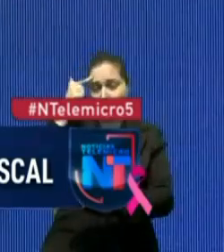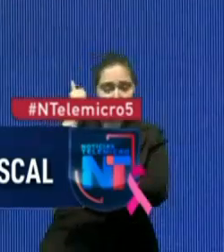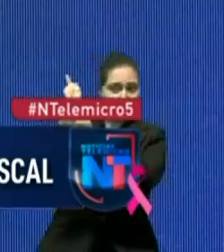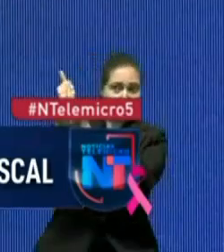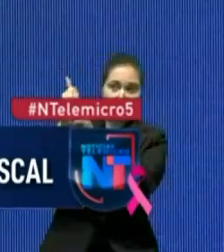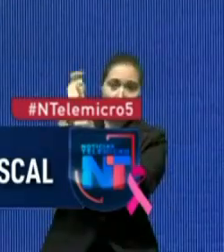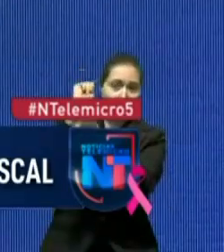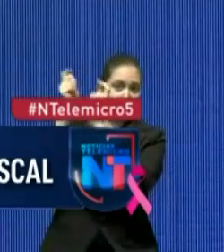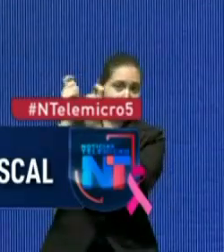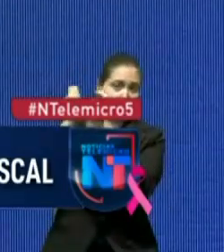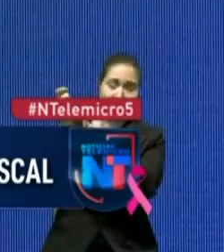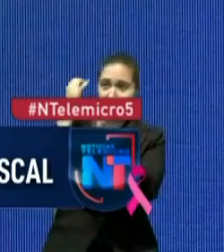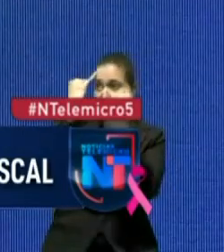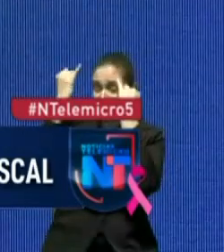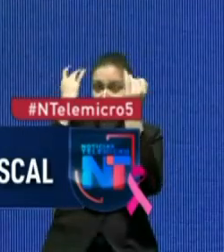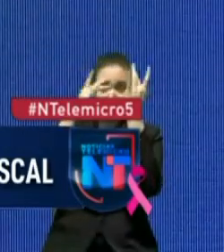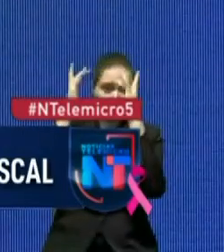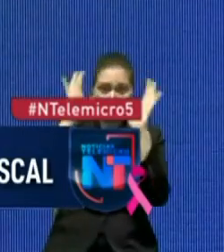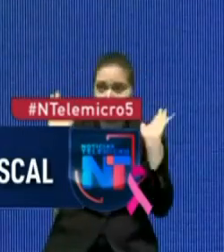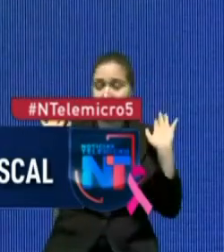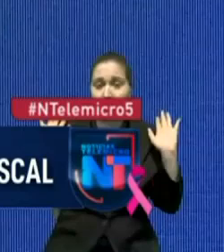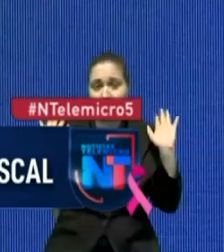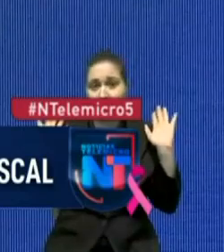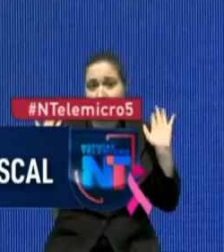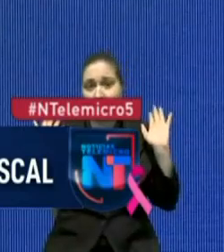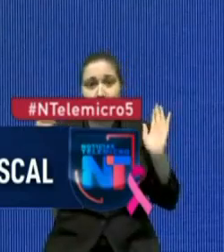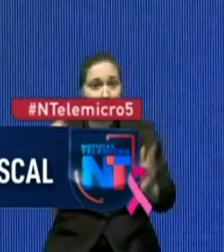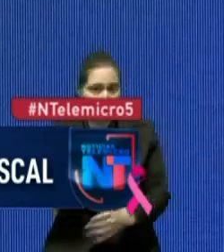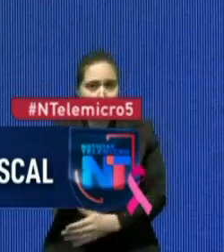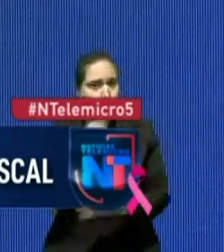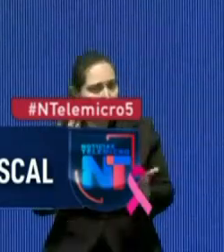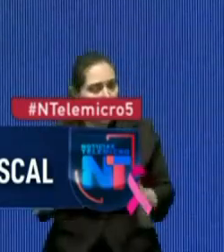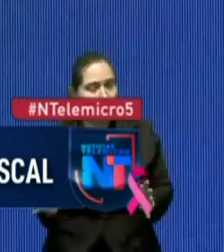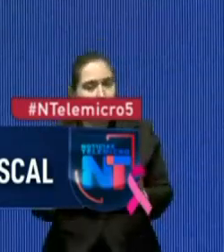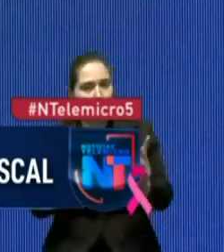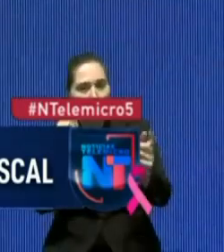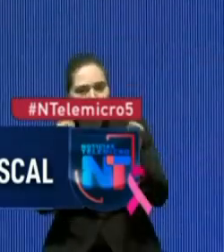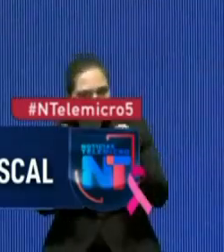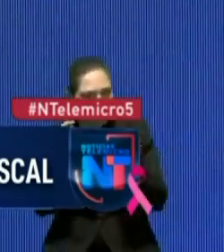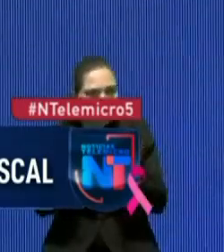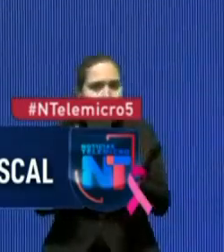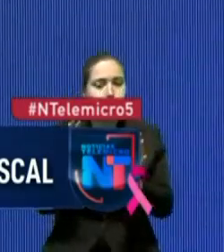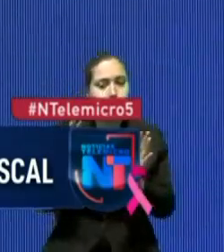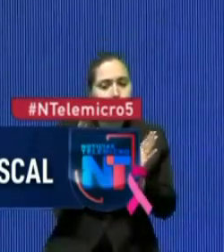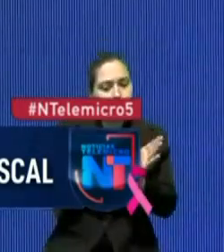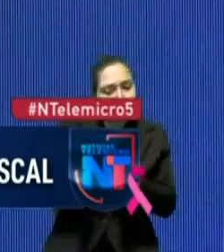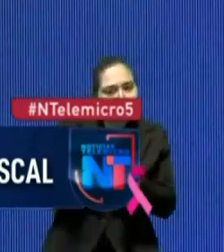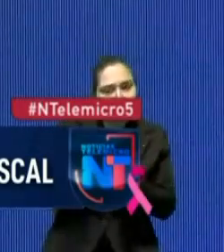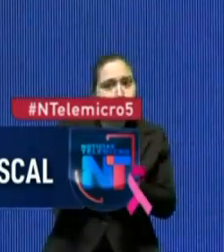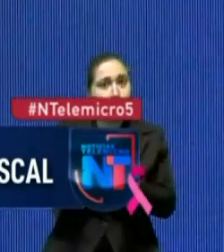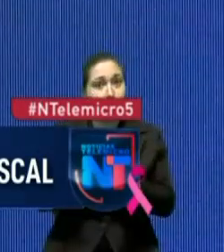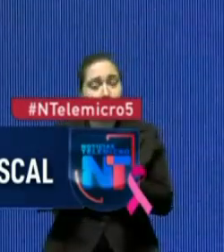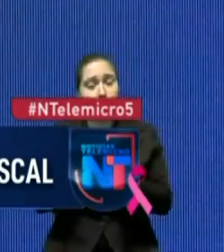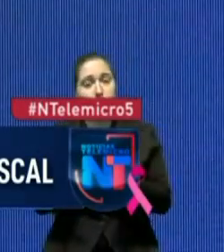lugar y nosotros estamos haciendo ya los ajustes de lugar. Nosotros nos